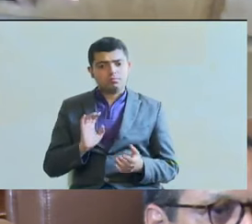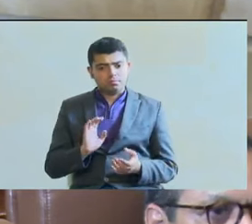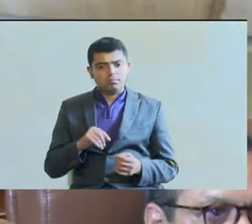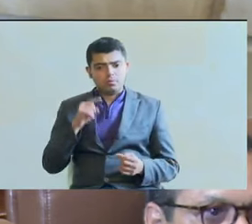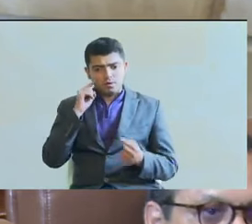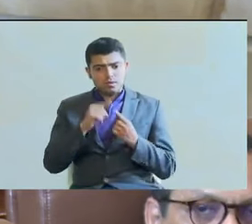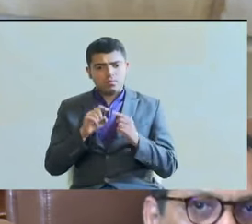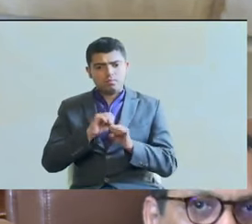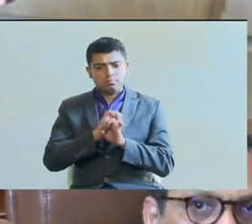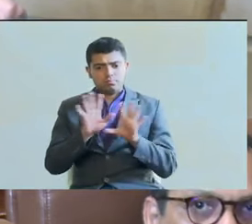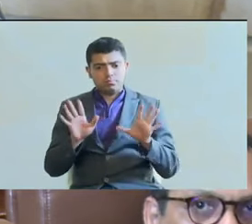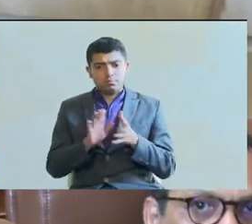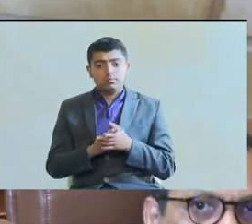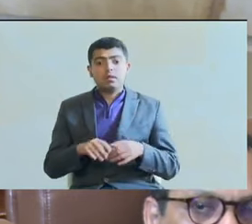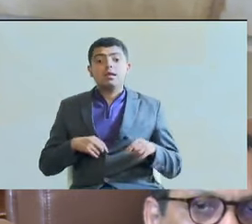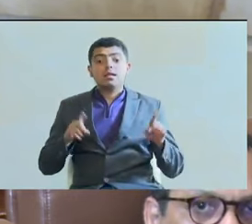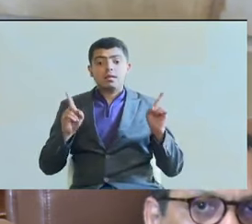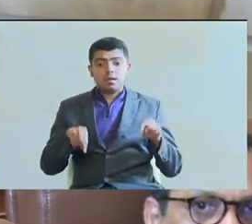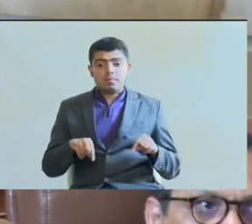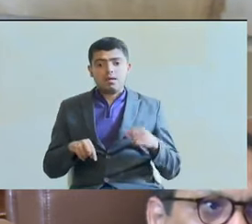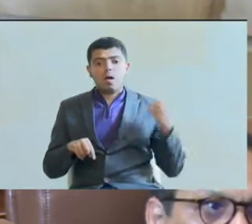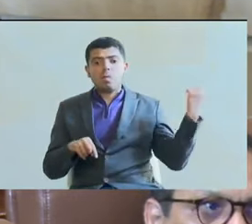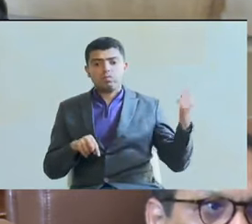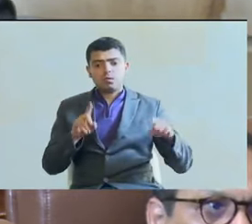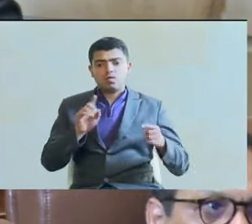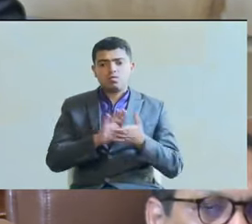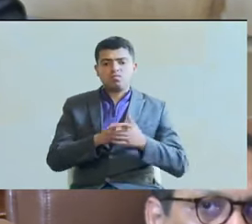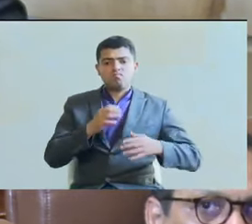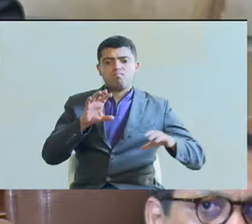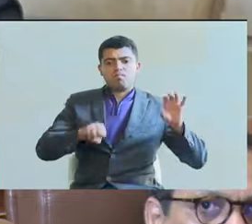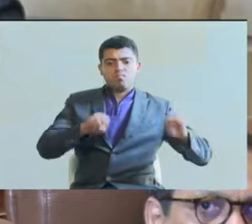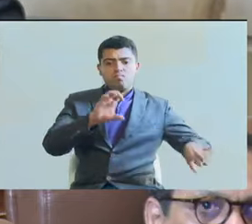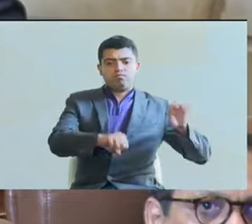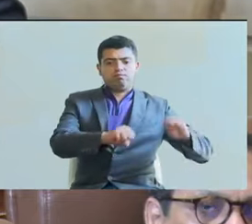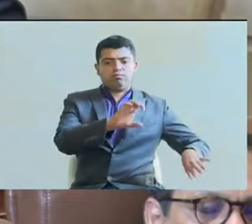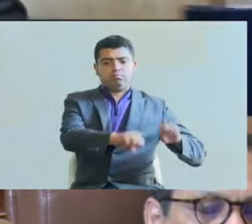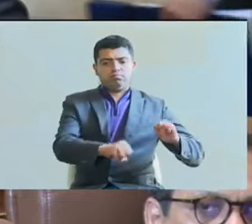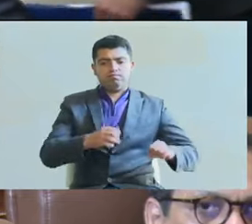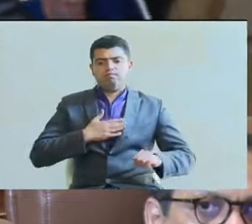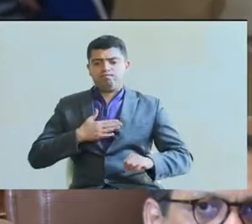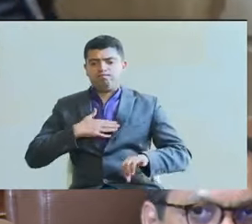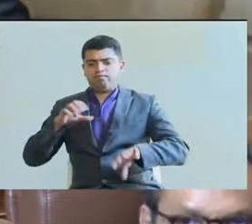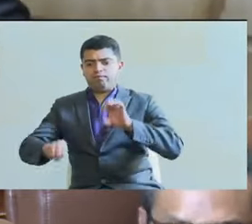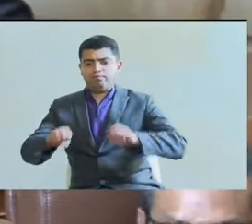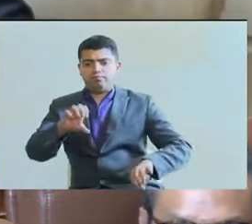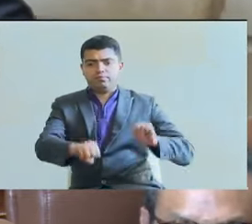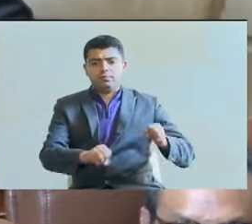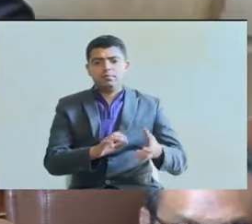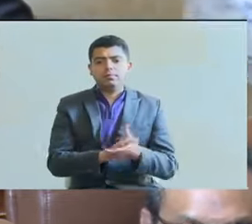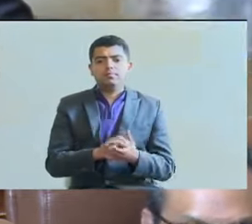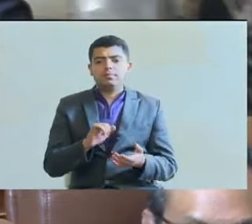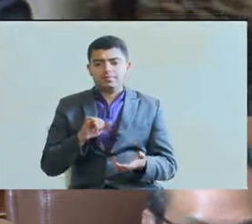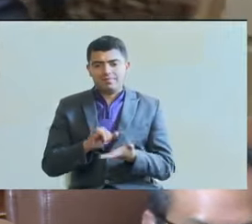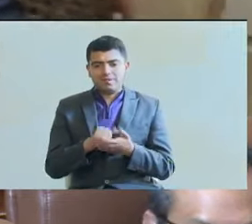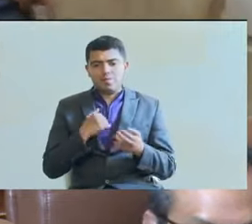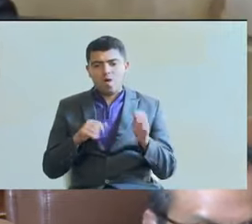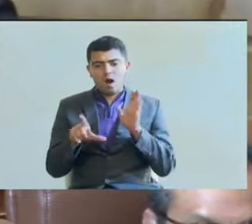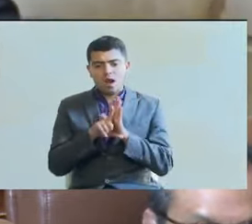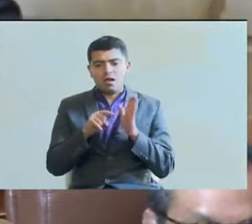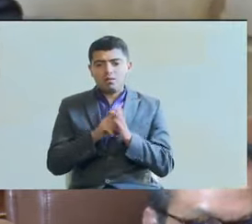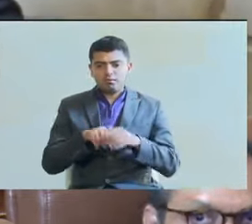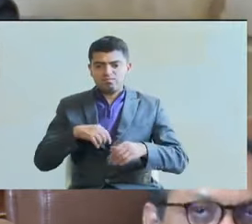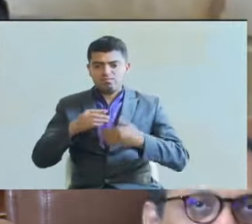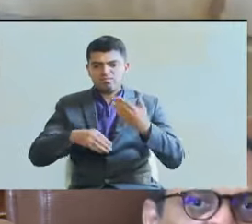tema hay también quienes hablan de monopolio de promover a través de esta legislación el monopolio de